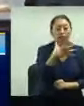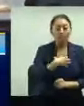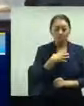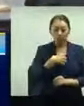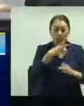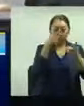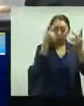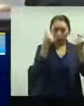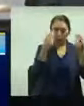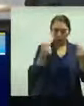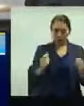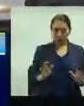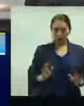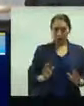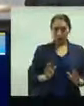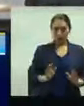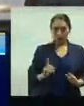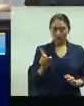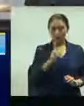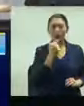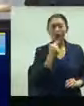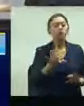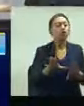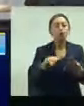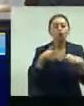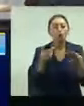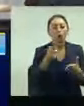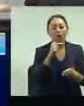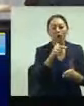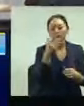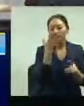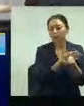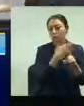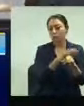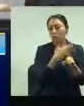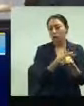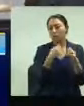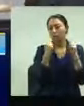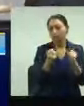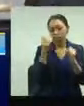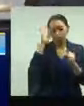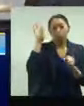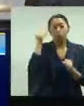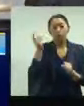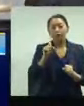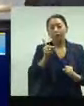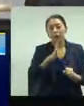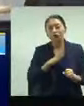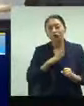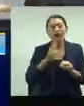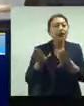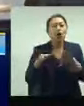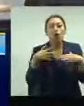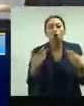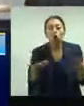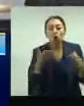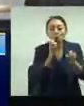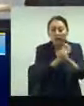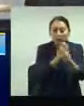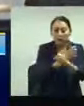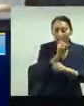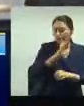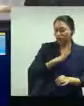y haga. Ni siquiera le dijimos cómo, y es un gran problema ahorita, porque no tiene un reglamento para pasar. Lo único que tiene son